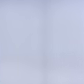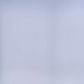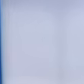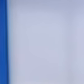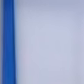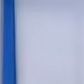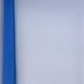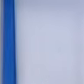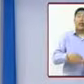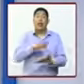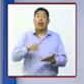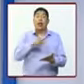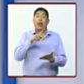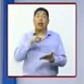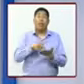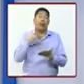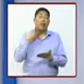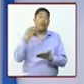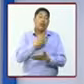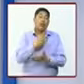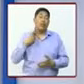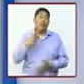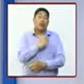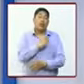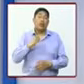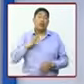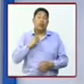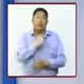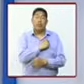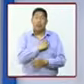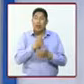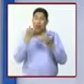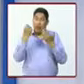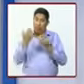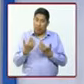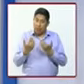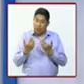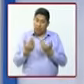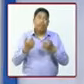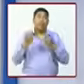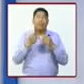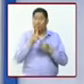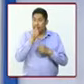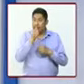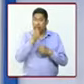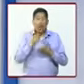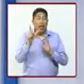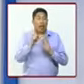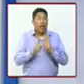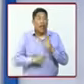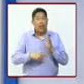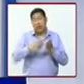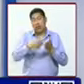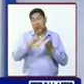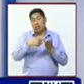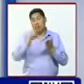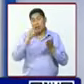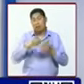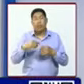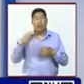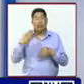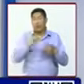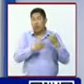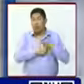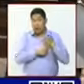La Asamblea Legislativa entrará en sesión reservada para aprobar las listas de ascensos a generales, tanto de las Fuerzas Armadas como de la Policía